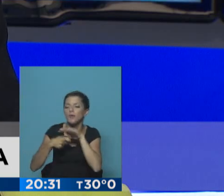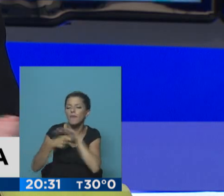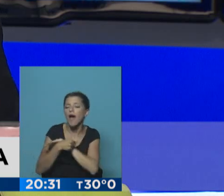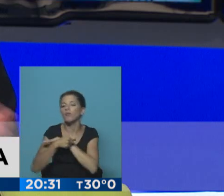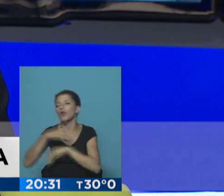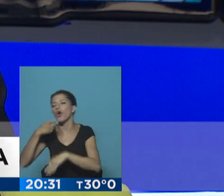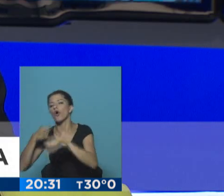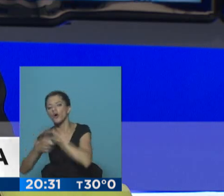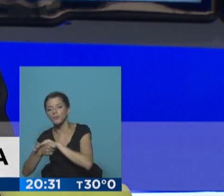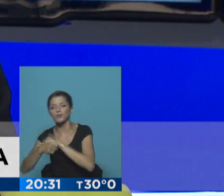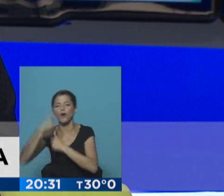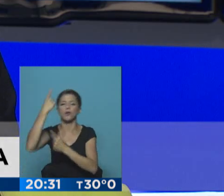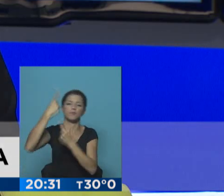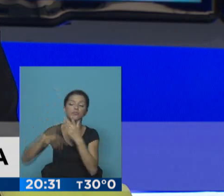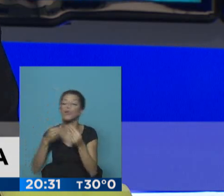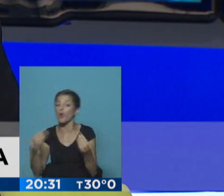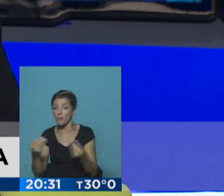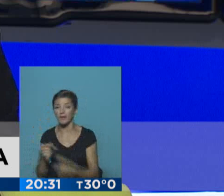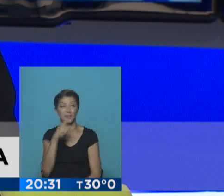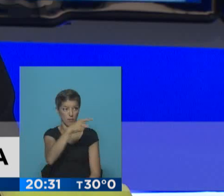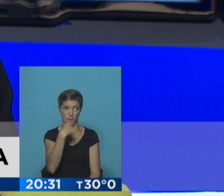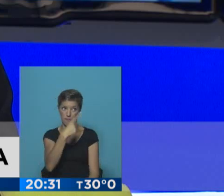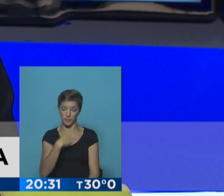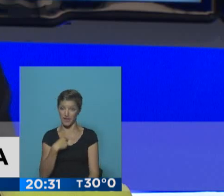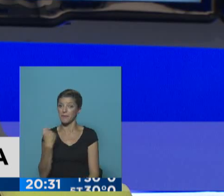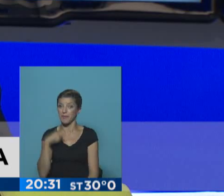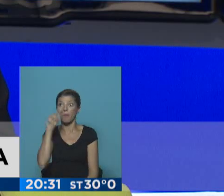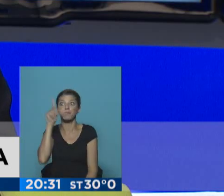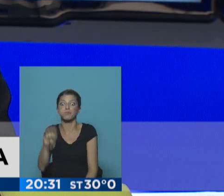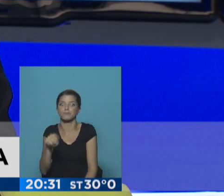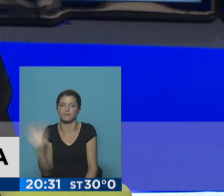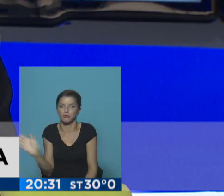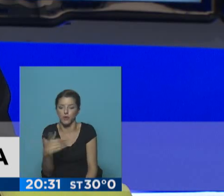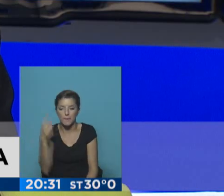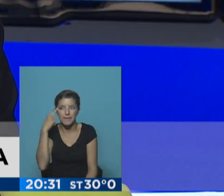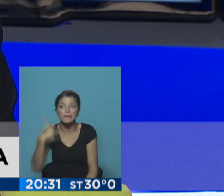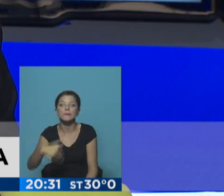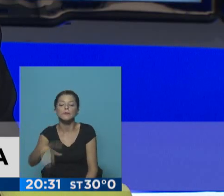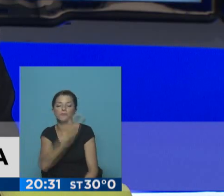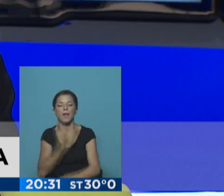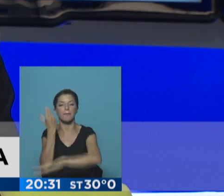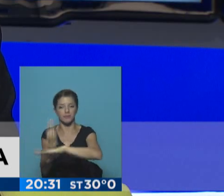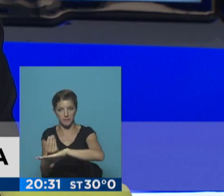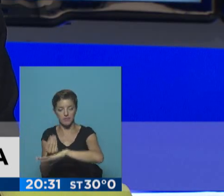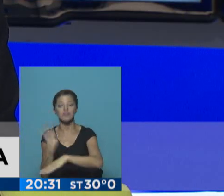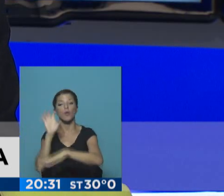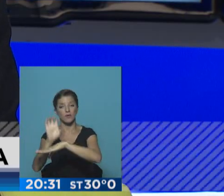corrupción? Y como Mario preguntaba, en realidad hay un gran signo de pregunta para el nuevo presidente de Guatemala, que se llama Jimmy Morales.